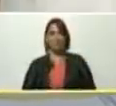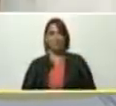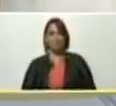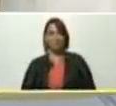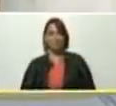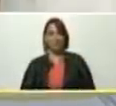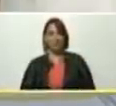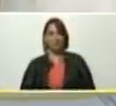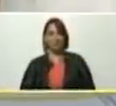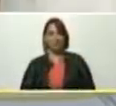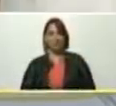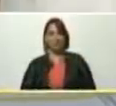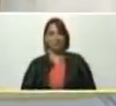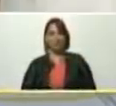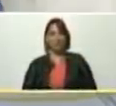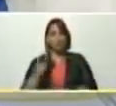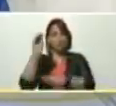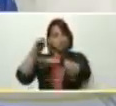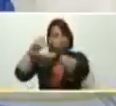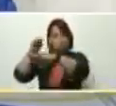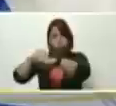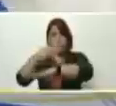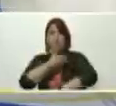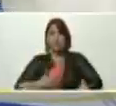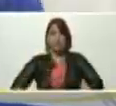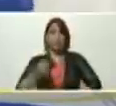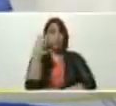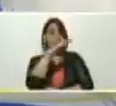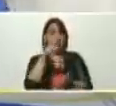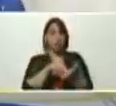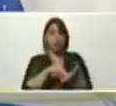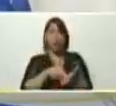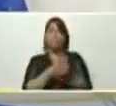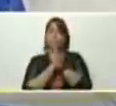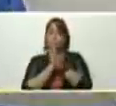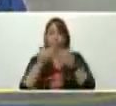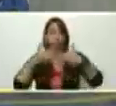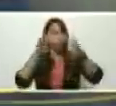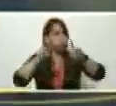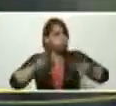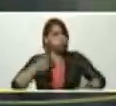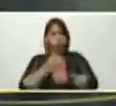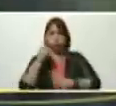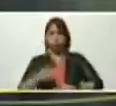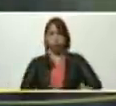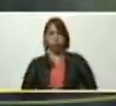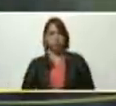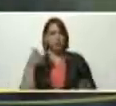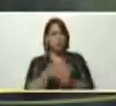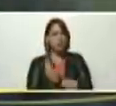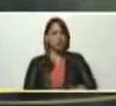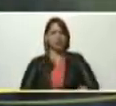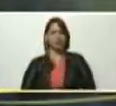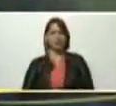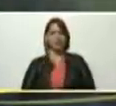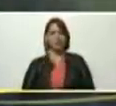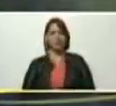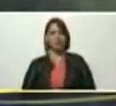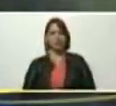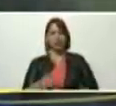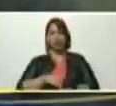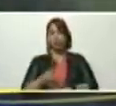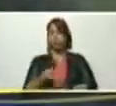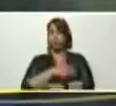señor presidente de la Asamblea. Yo espero que la Asamblea Nacional abra una investigación de estas graves